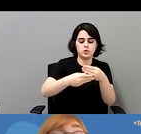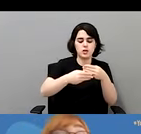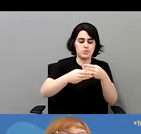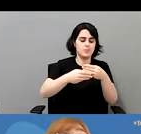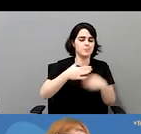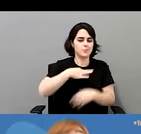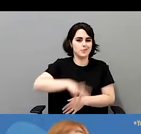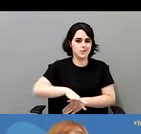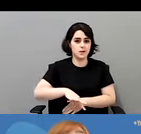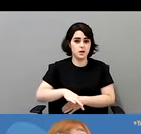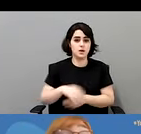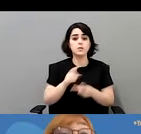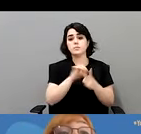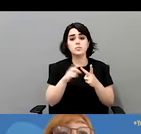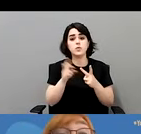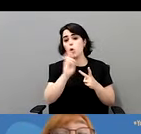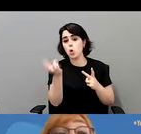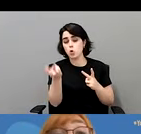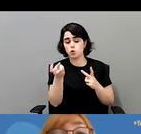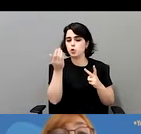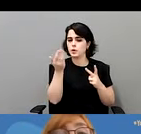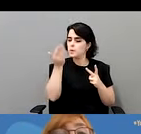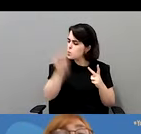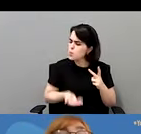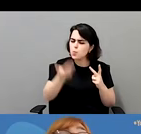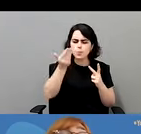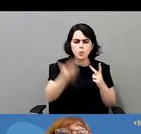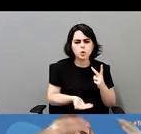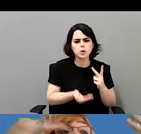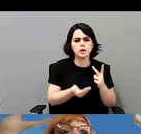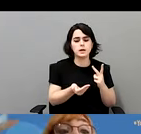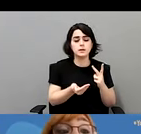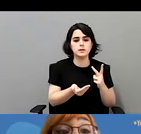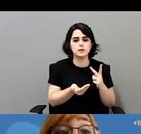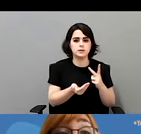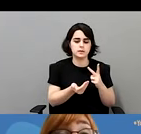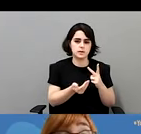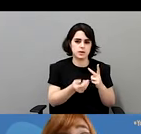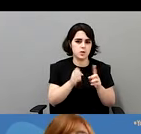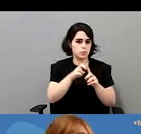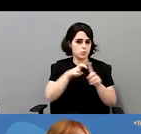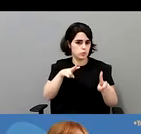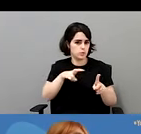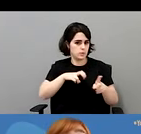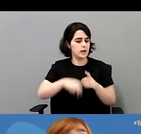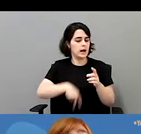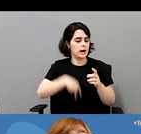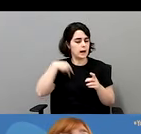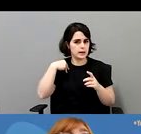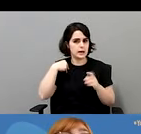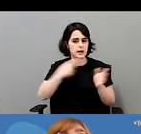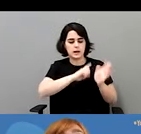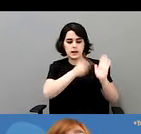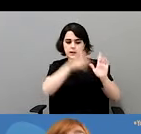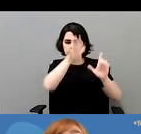¿vale? Y otra cosa muy, muy importante es que con carácter general, la ley